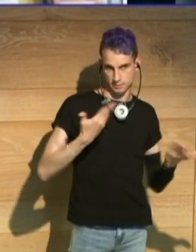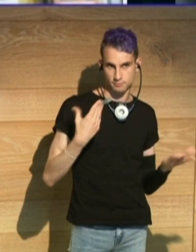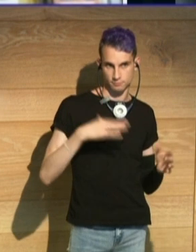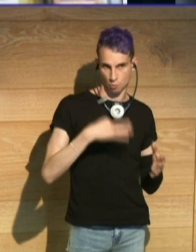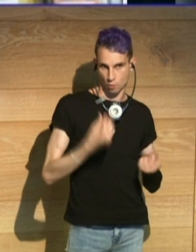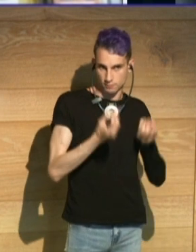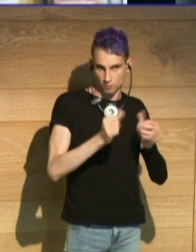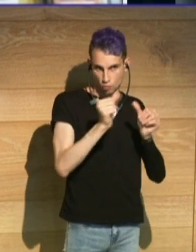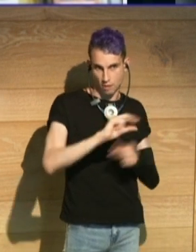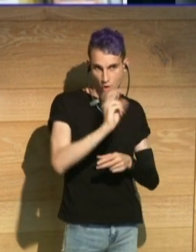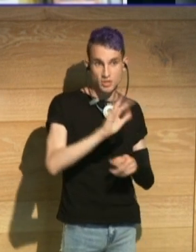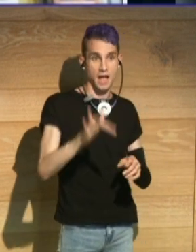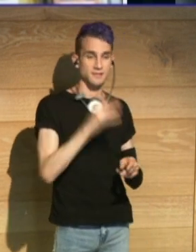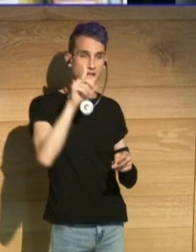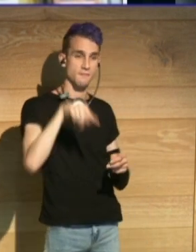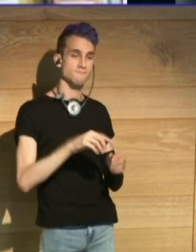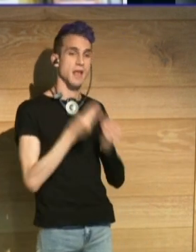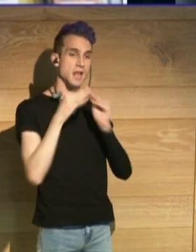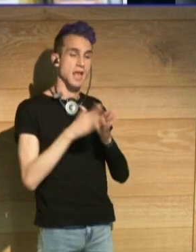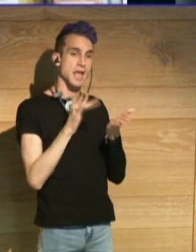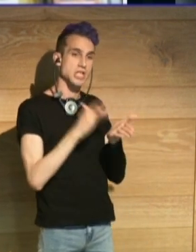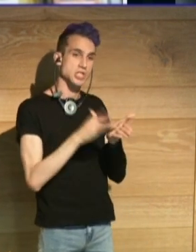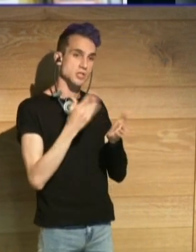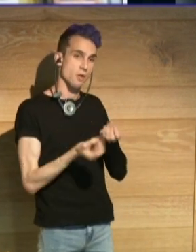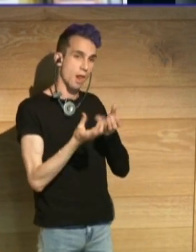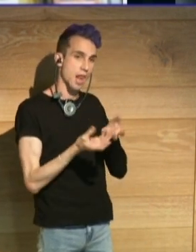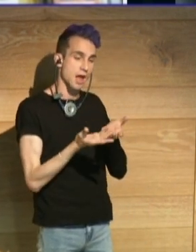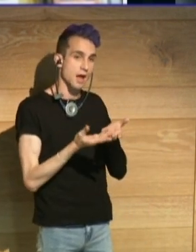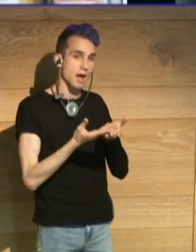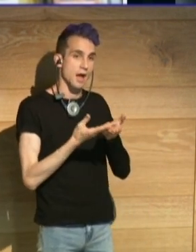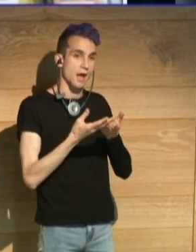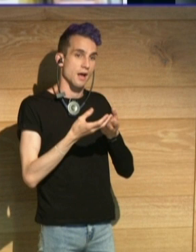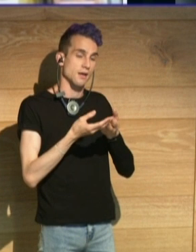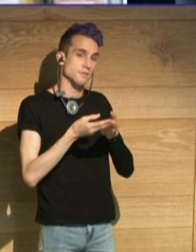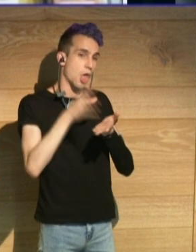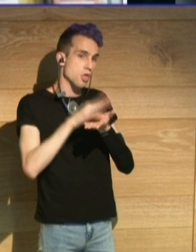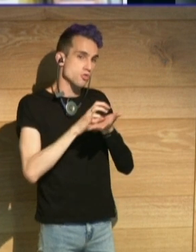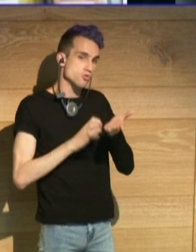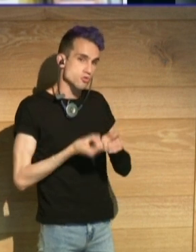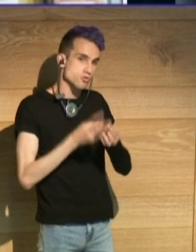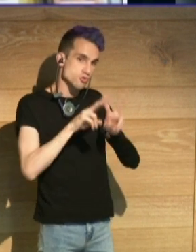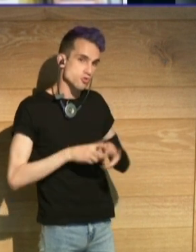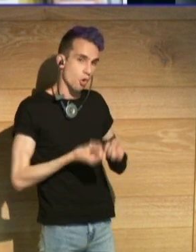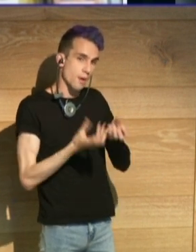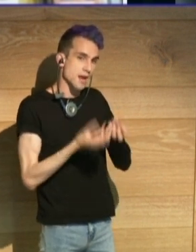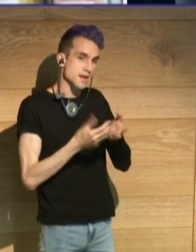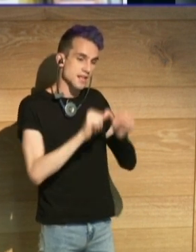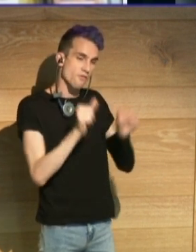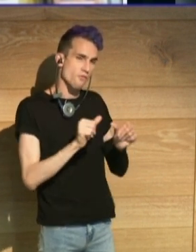novela, si bien en la forma de romance, de novela documentario como este, es la forma y la